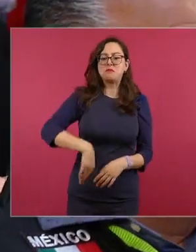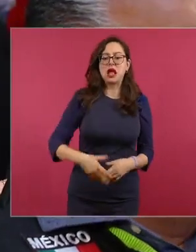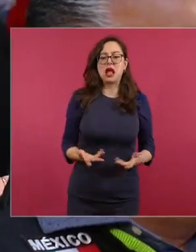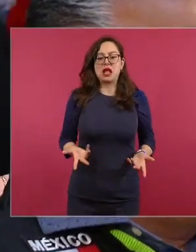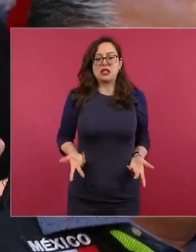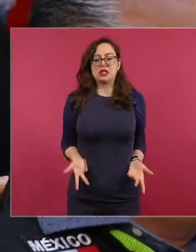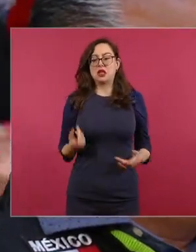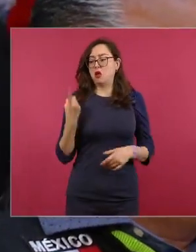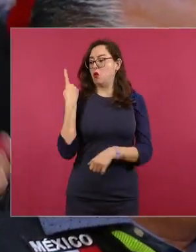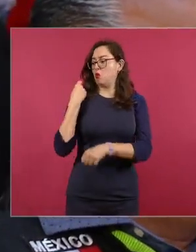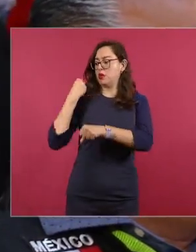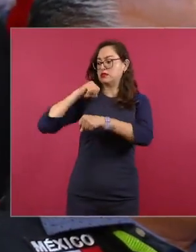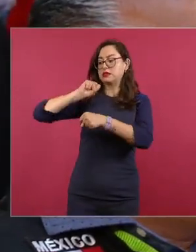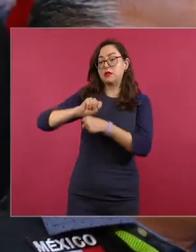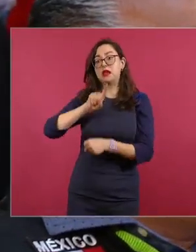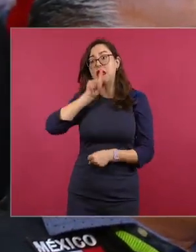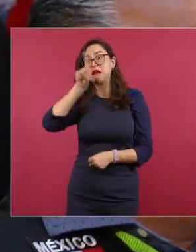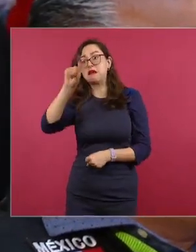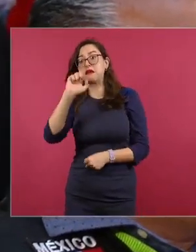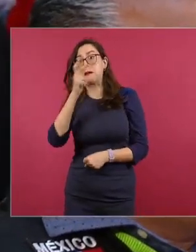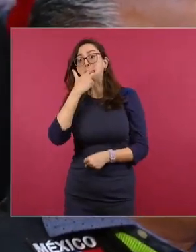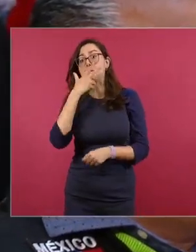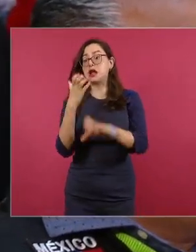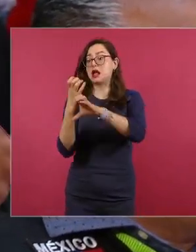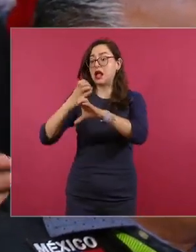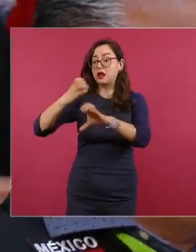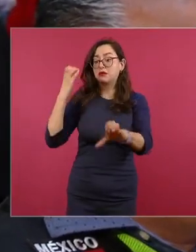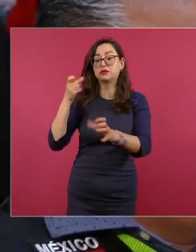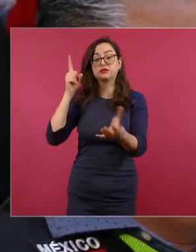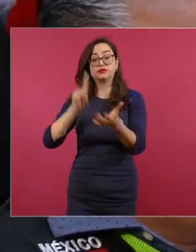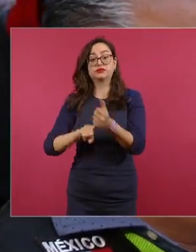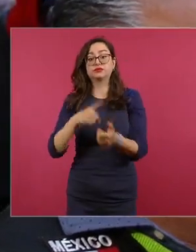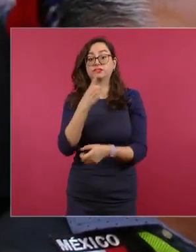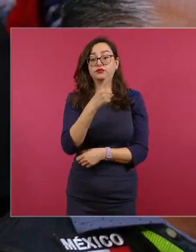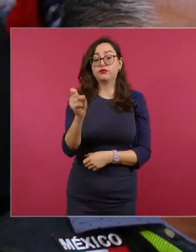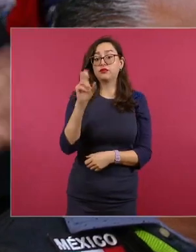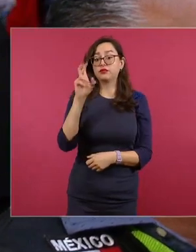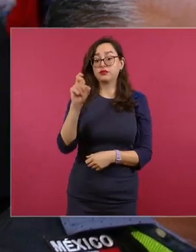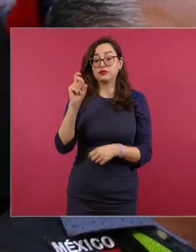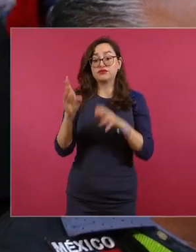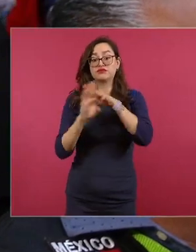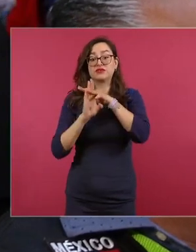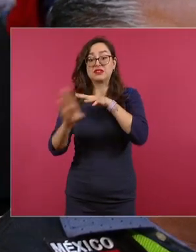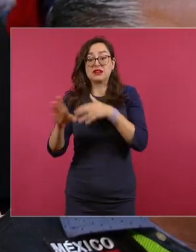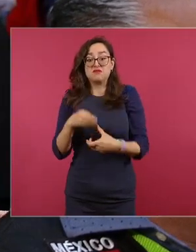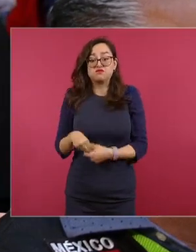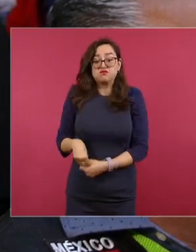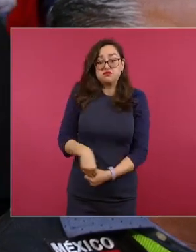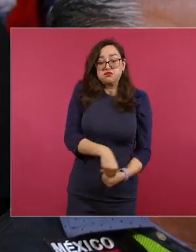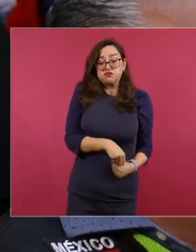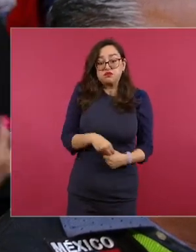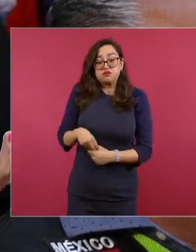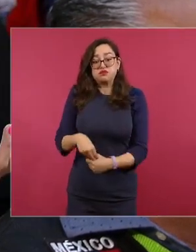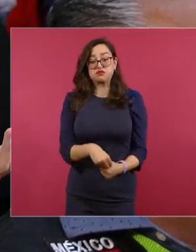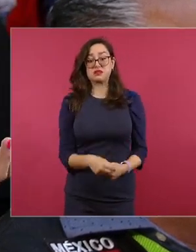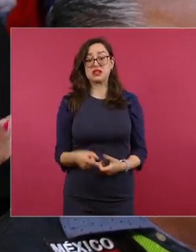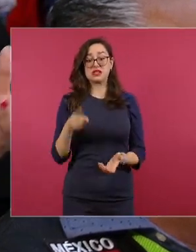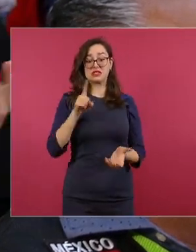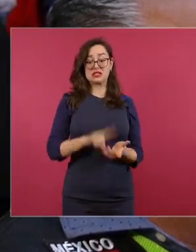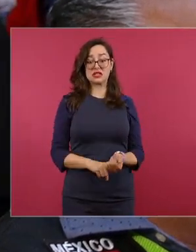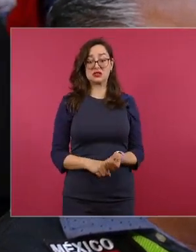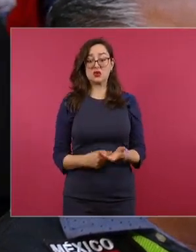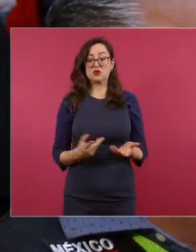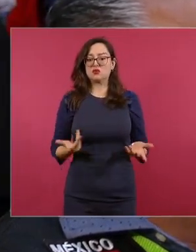solo la semana pasada en Chihuahua, se ubicó un camión con 130 migrantes hacinados dentro de la caja. Sí. Es decir,